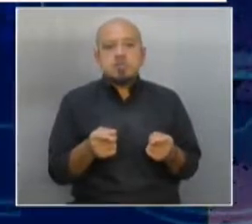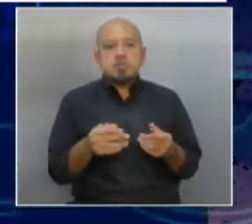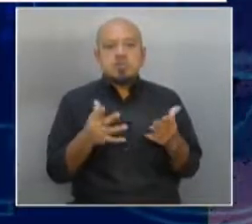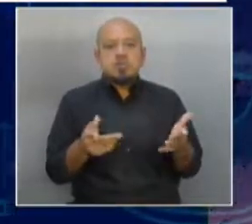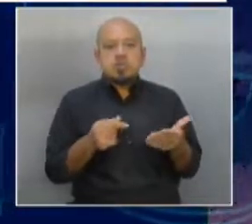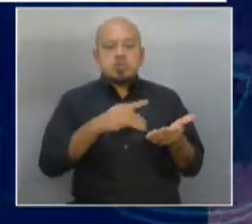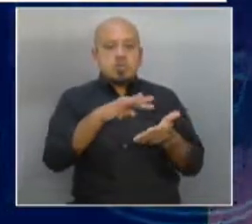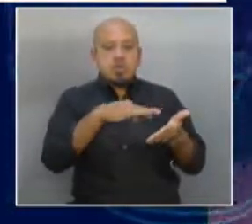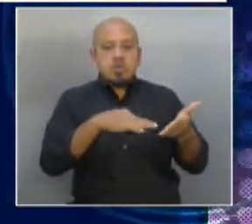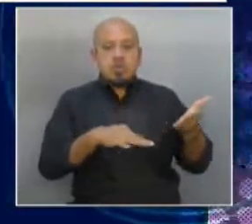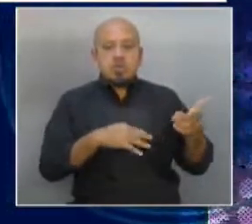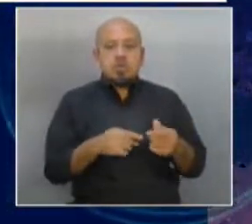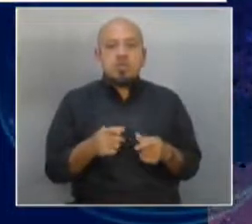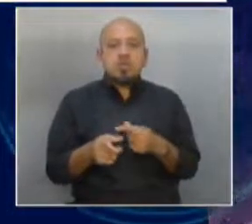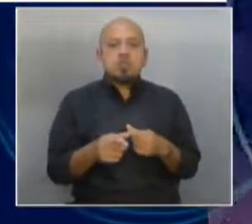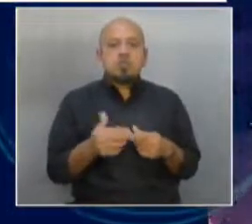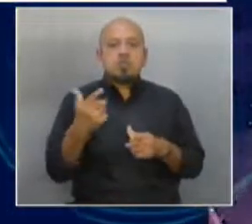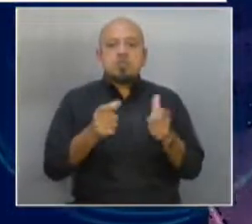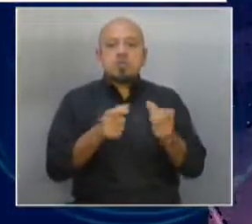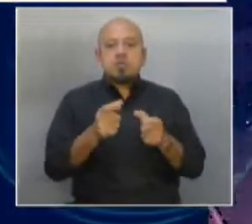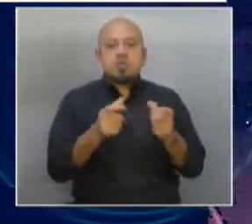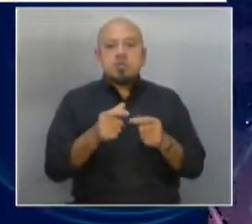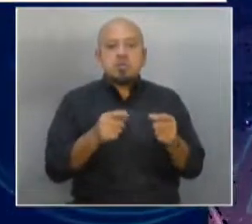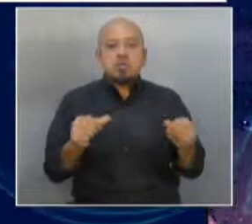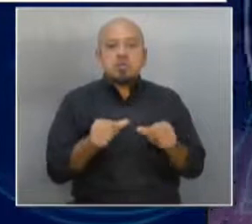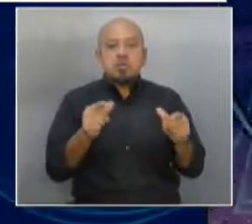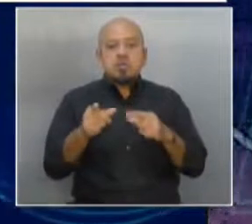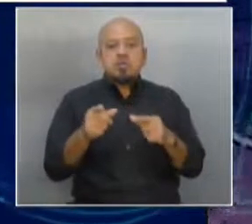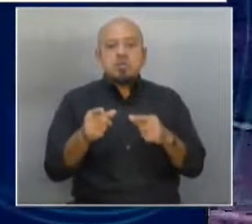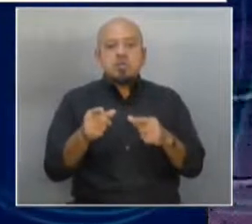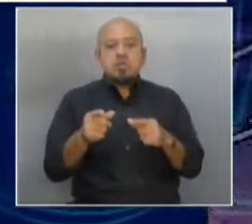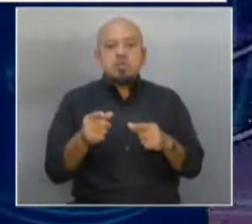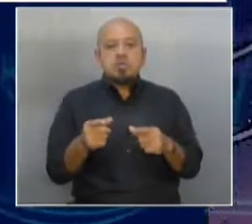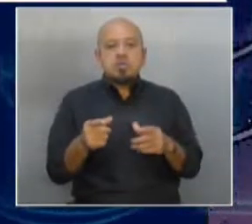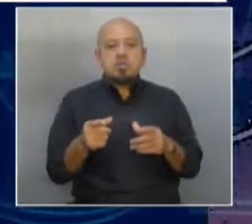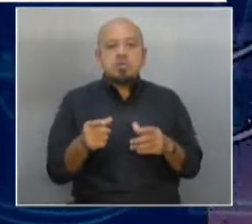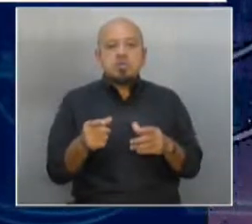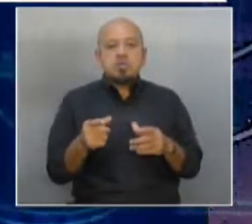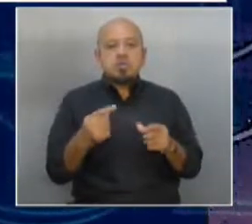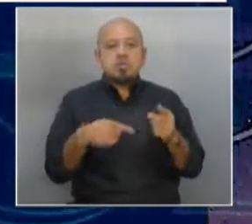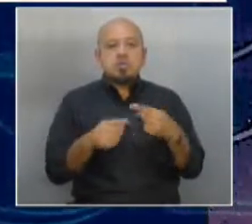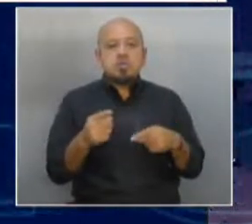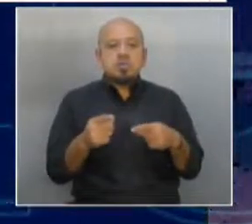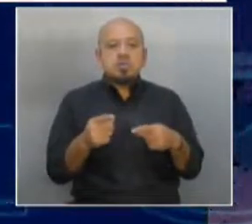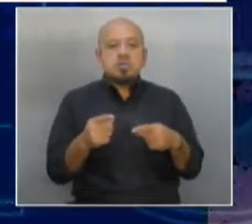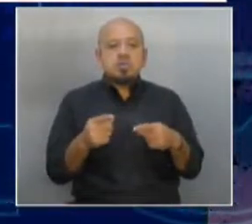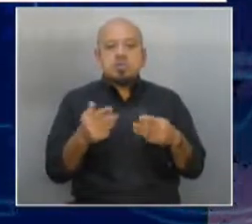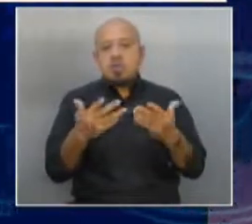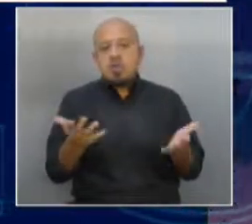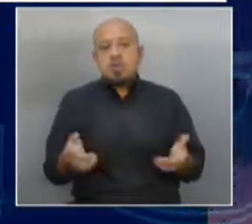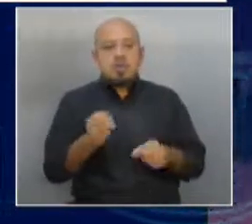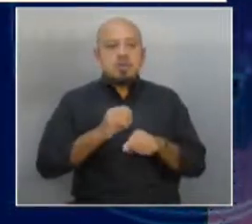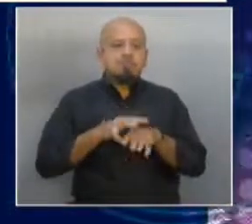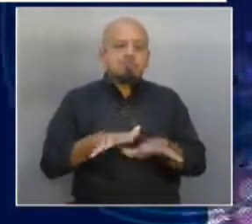textos creados en colectivo por todas las personas que integraban la murga taller. Bueno, la pandemia nos golpeó a